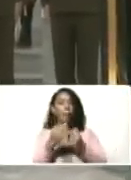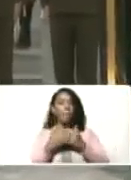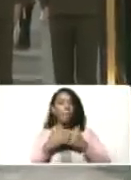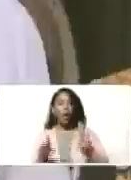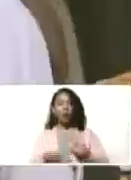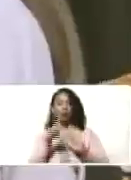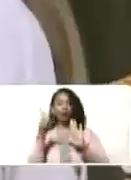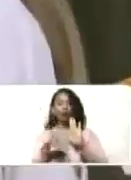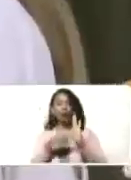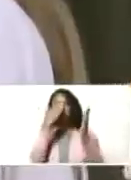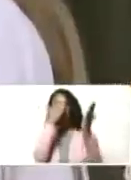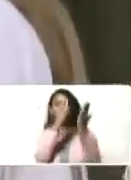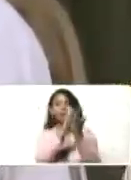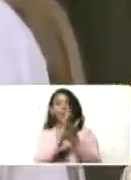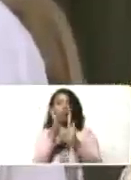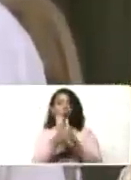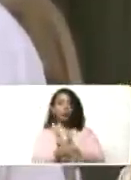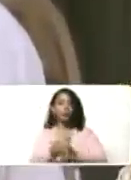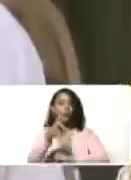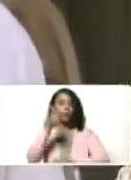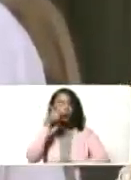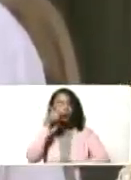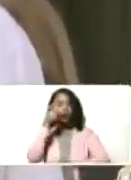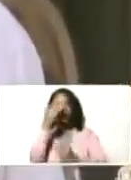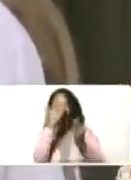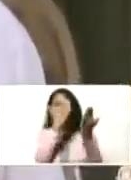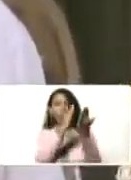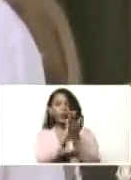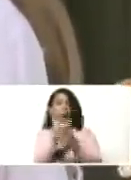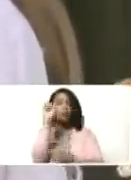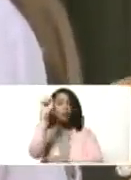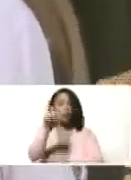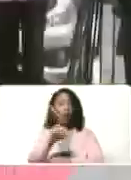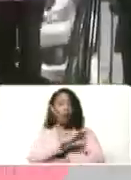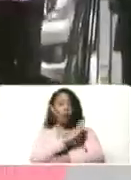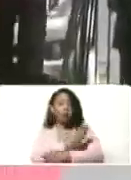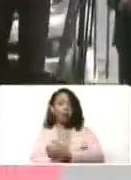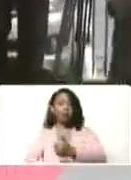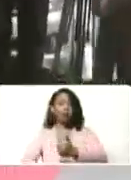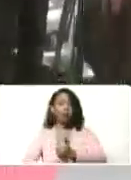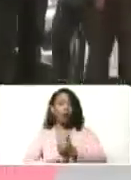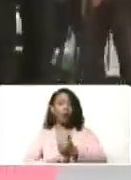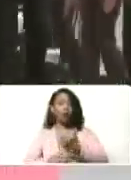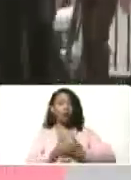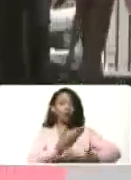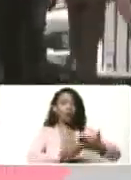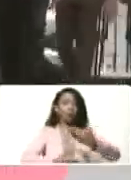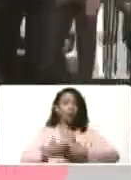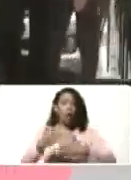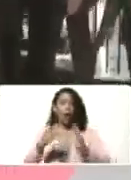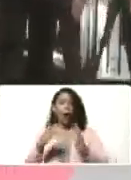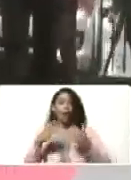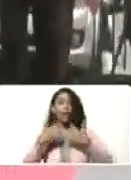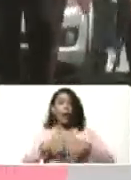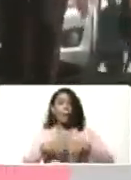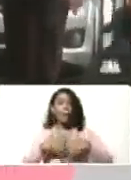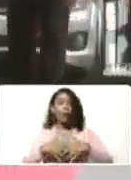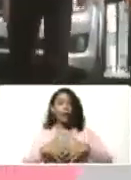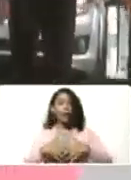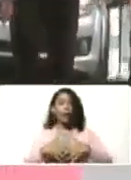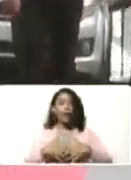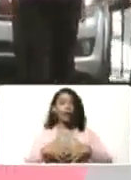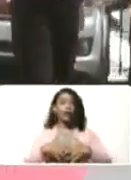de la frontera, sobre la seguridad en la frontera, también el fortalecimiento de la cooperación monómera, Pequibén, los temas